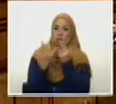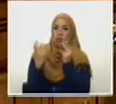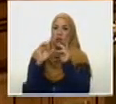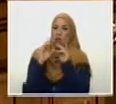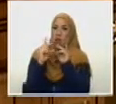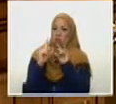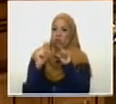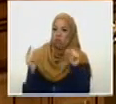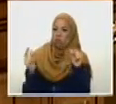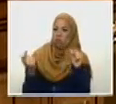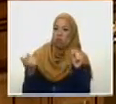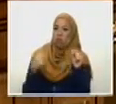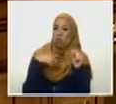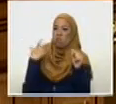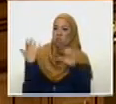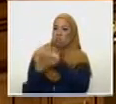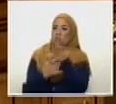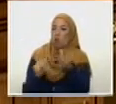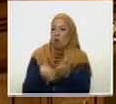globalizado,